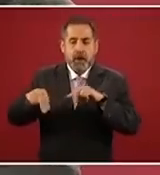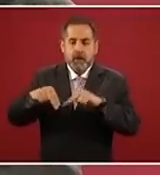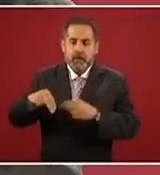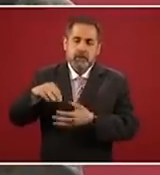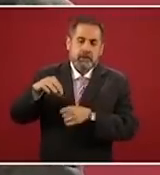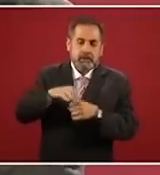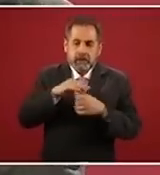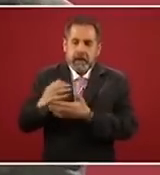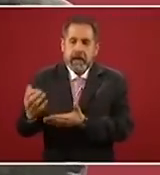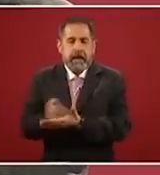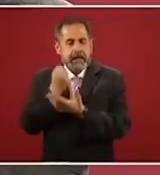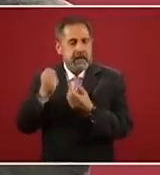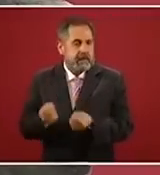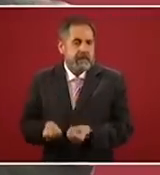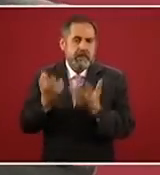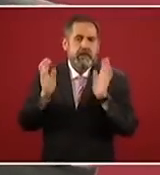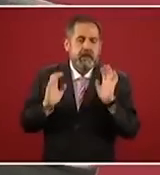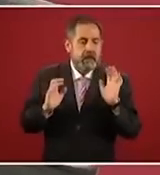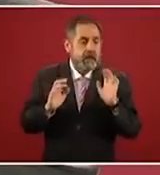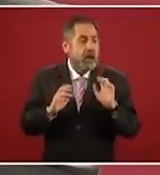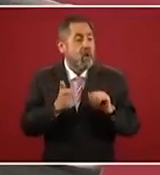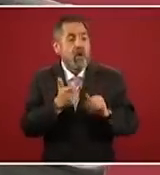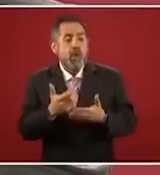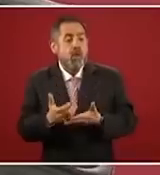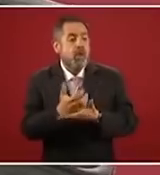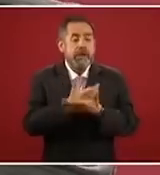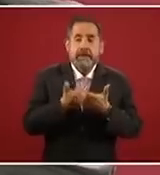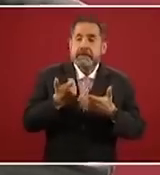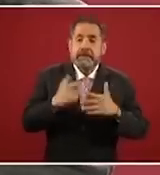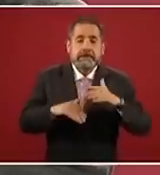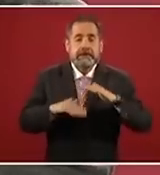o la cantidad de dinero que significa